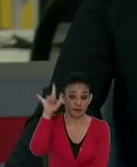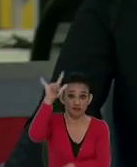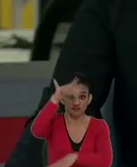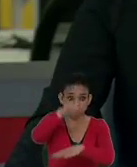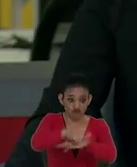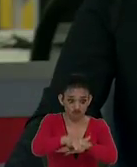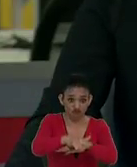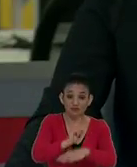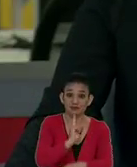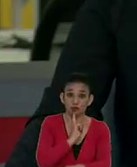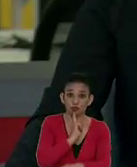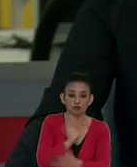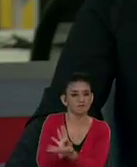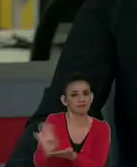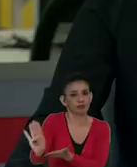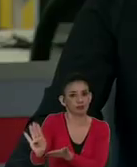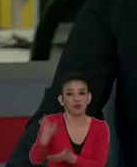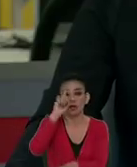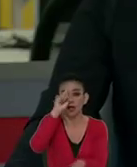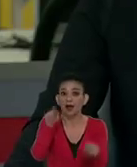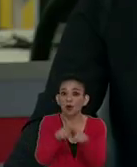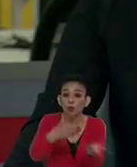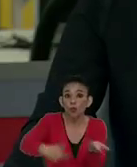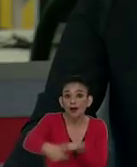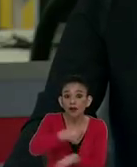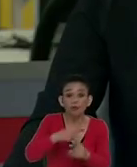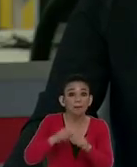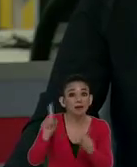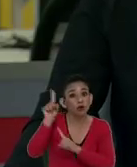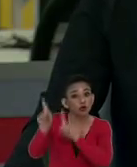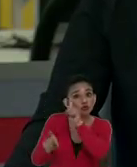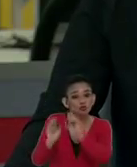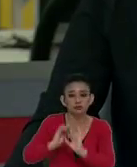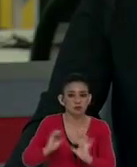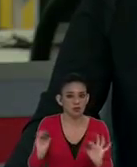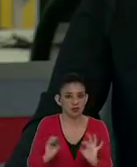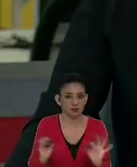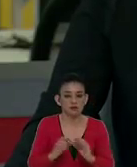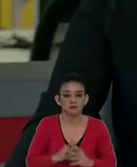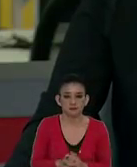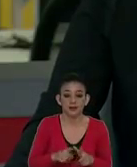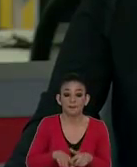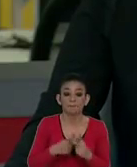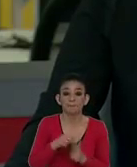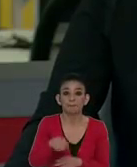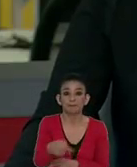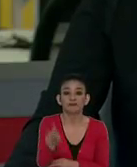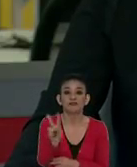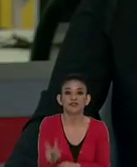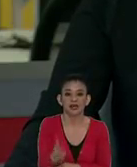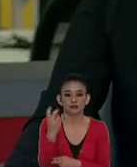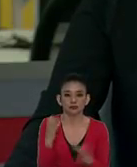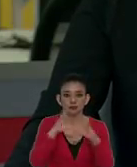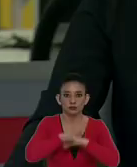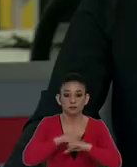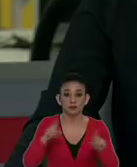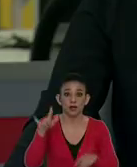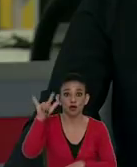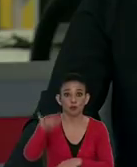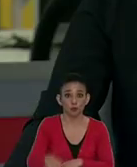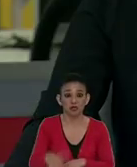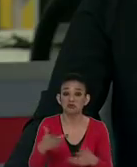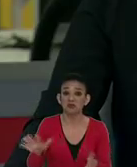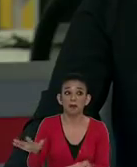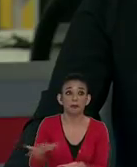de forma unilateral y sin consulta. Aunque la medida inicia desde el viernes a medianoche, los aeropuertos ya lucen vacíos.